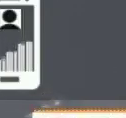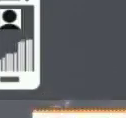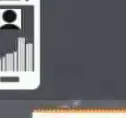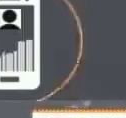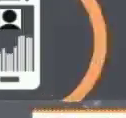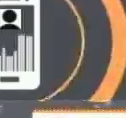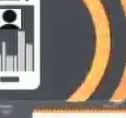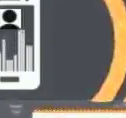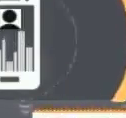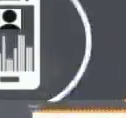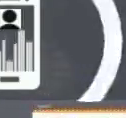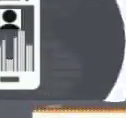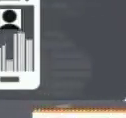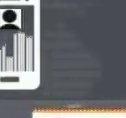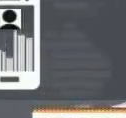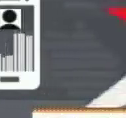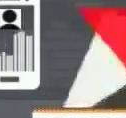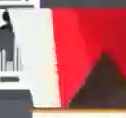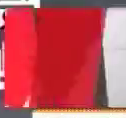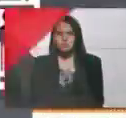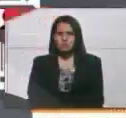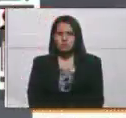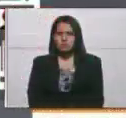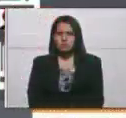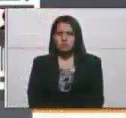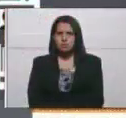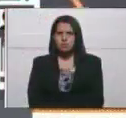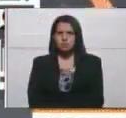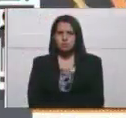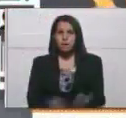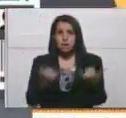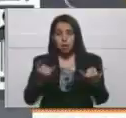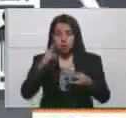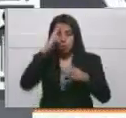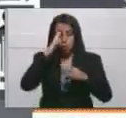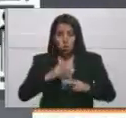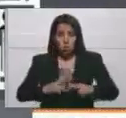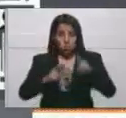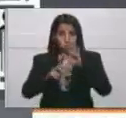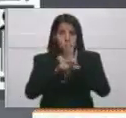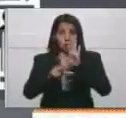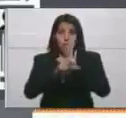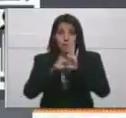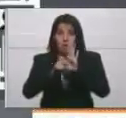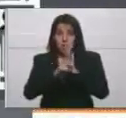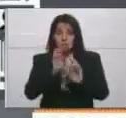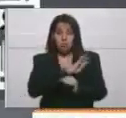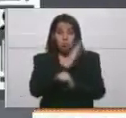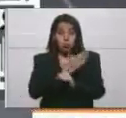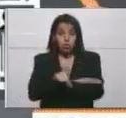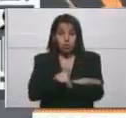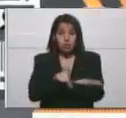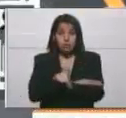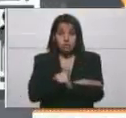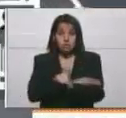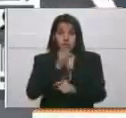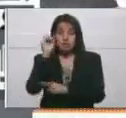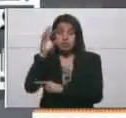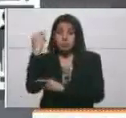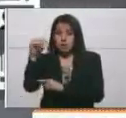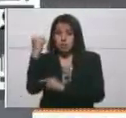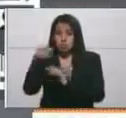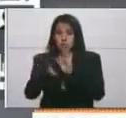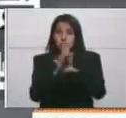el que vaya a votar está reconociendo la legitimidad y el poder plenipotenciario de la Asamblea Nacional